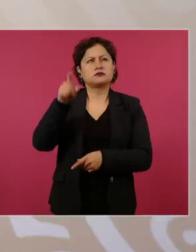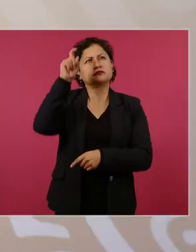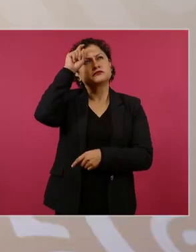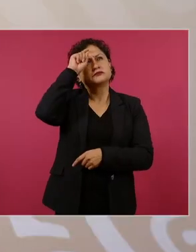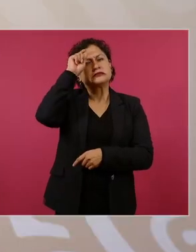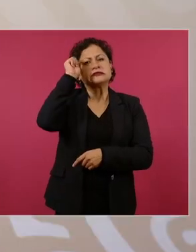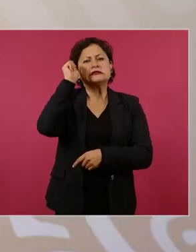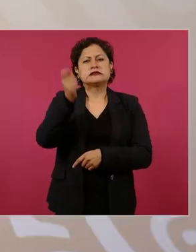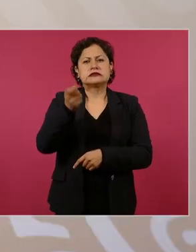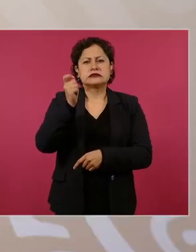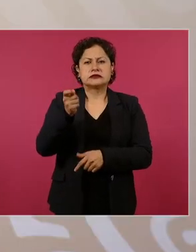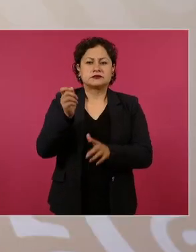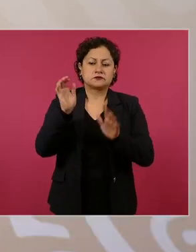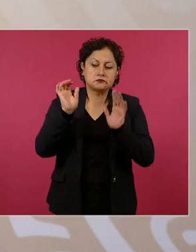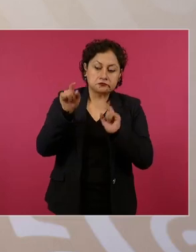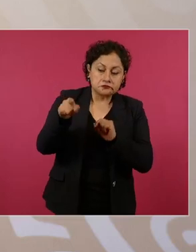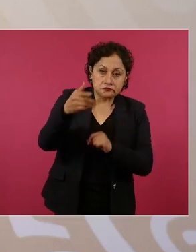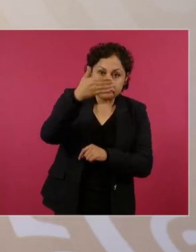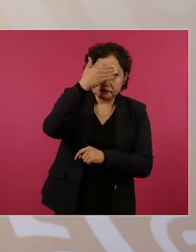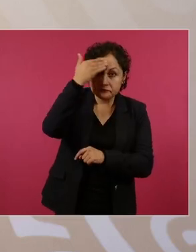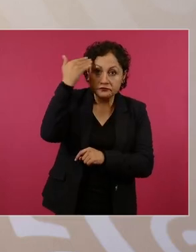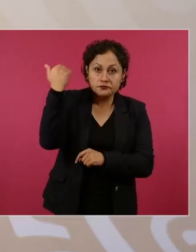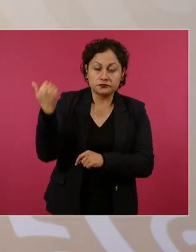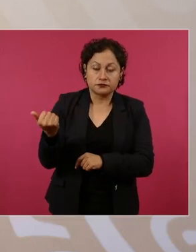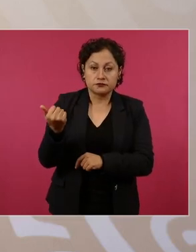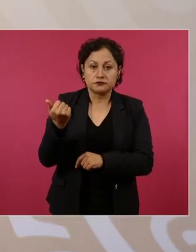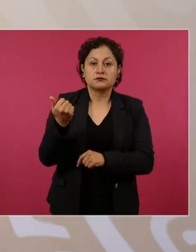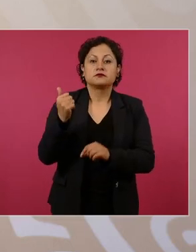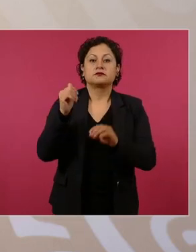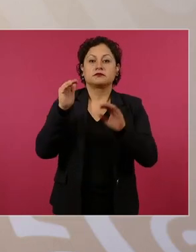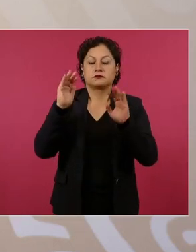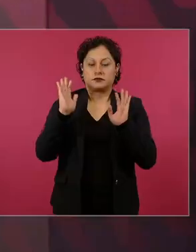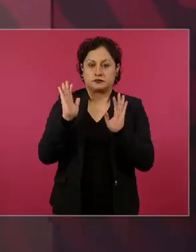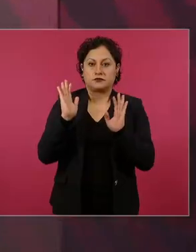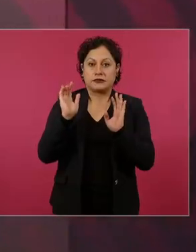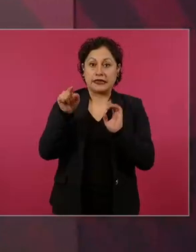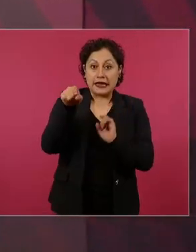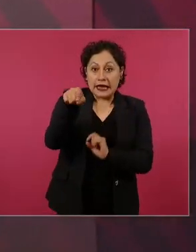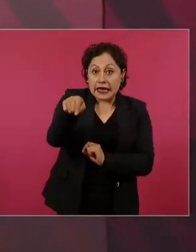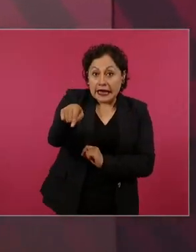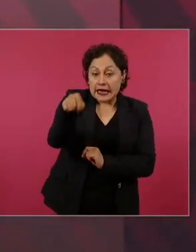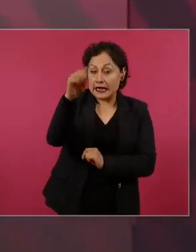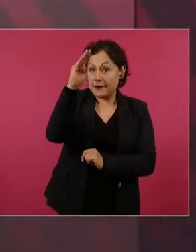pensando de que era yo el que quería